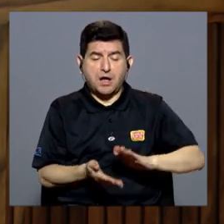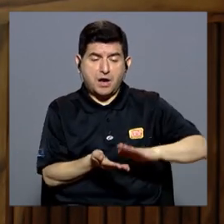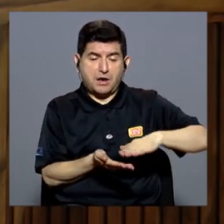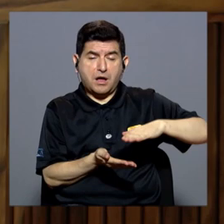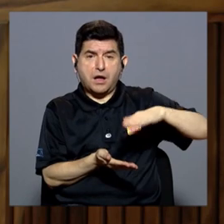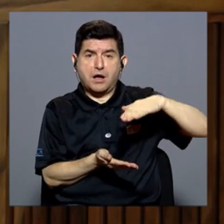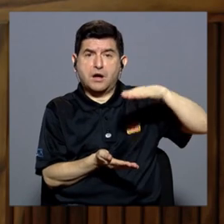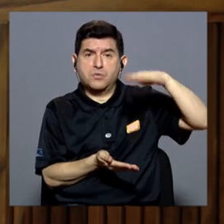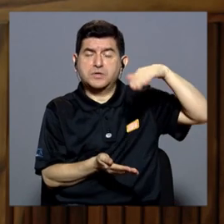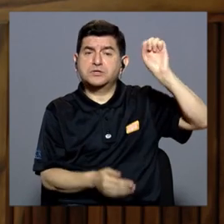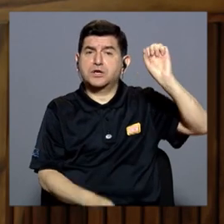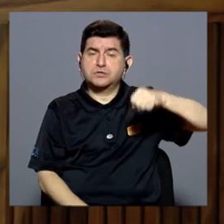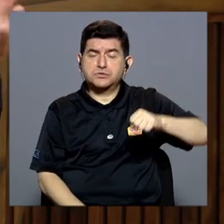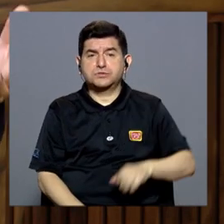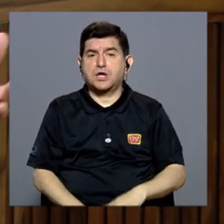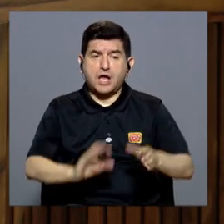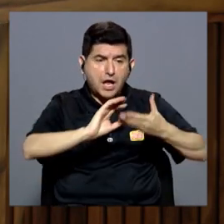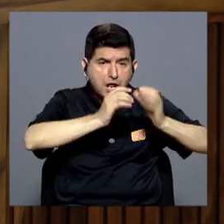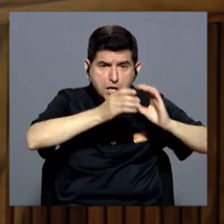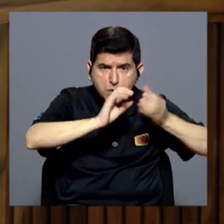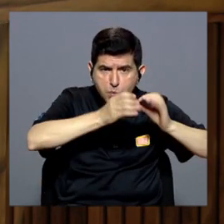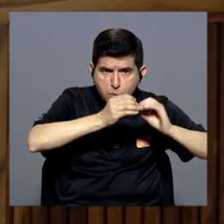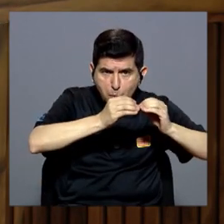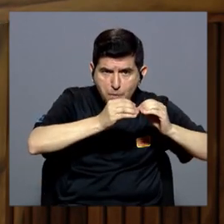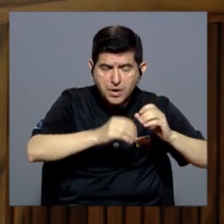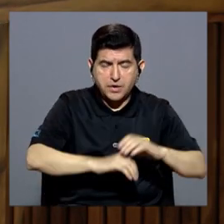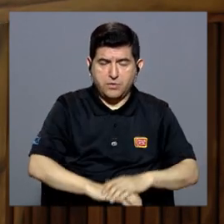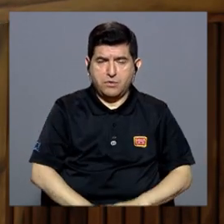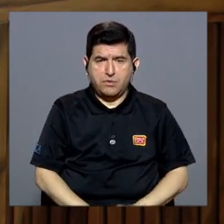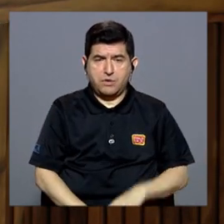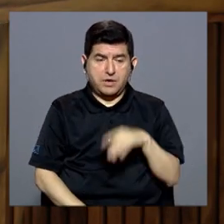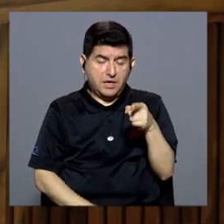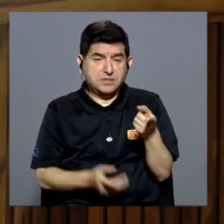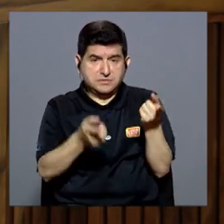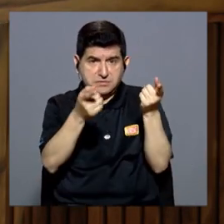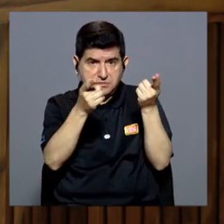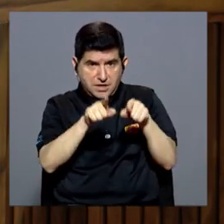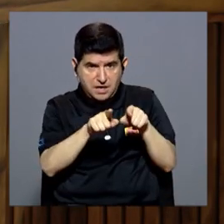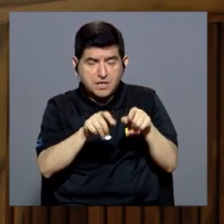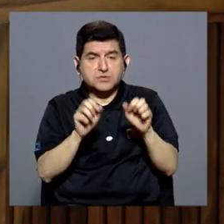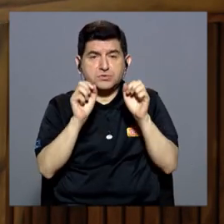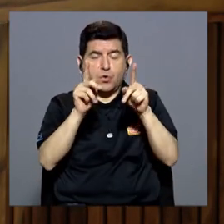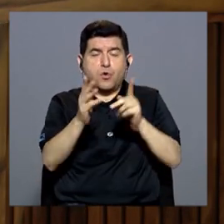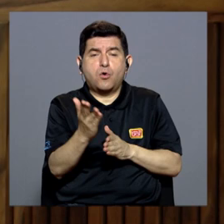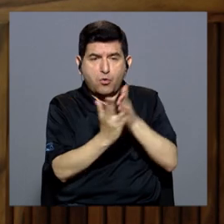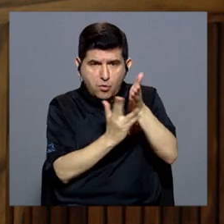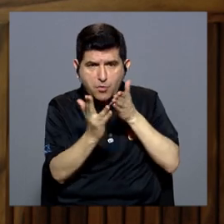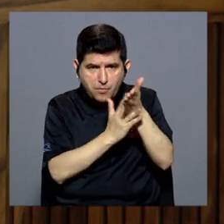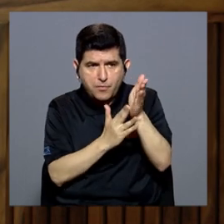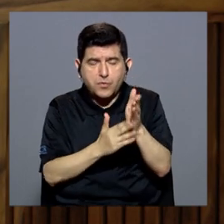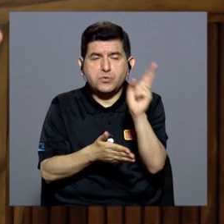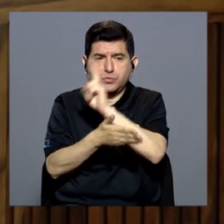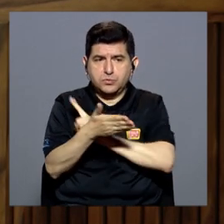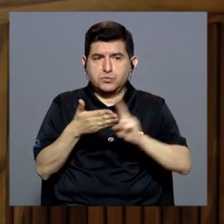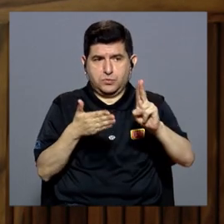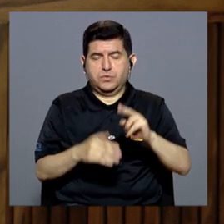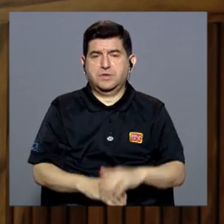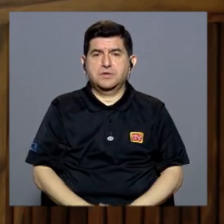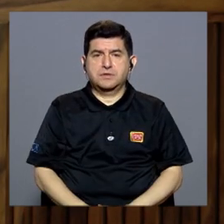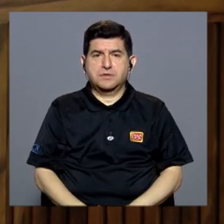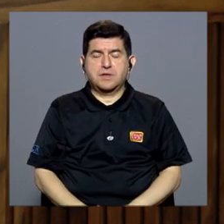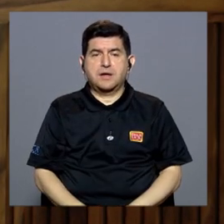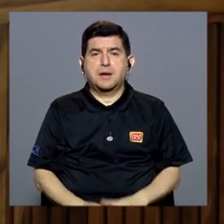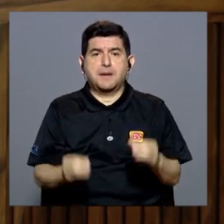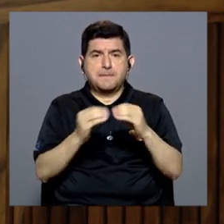aumentado el cupo, o sea, ha aumentado la posibilidad de ingreso a nuestra universidad con